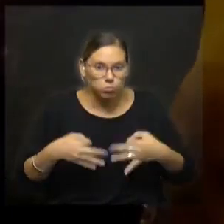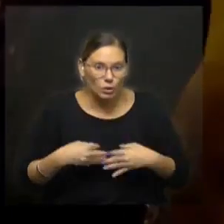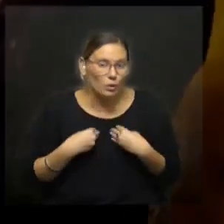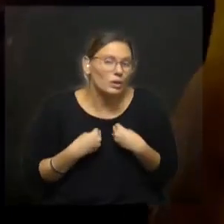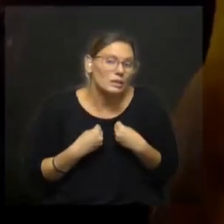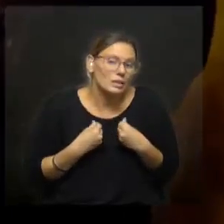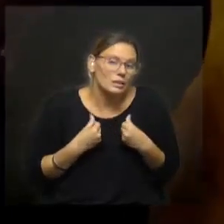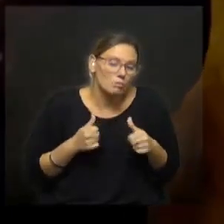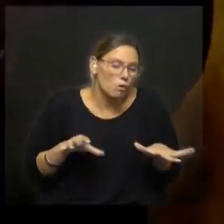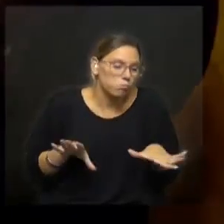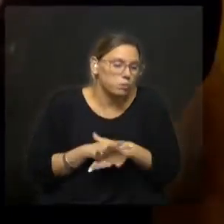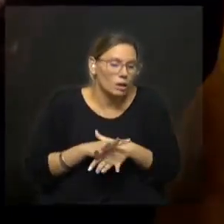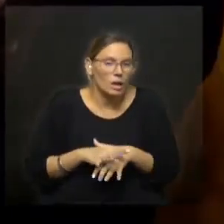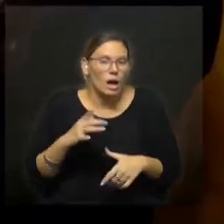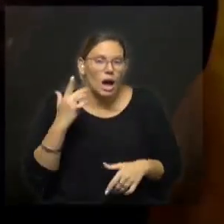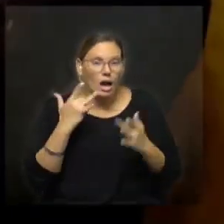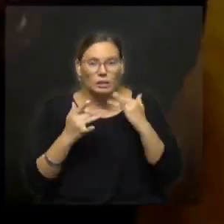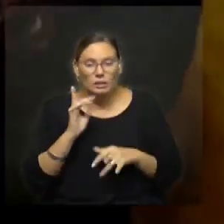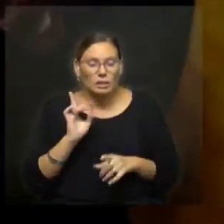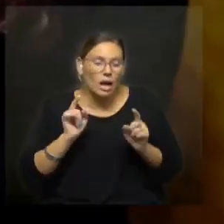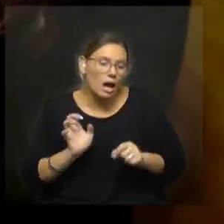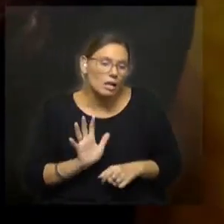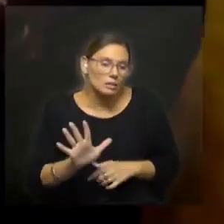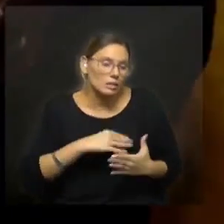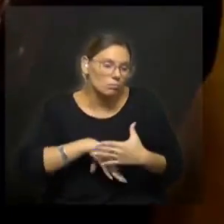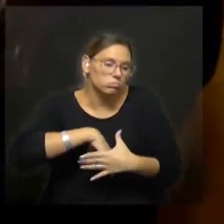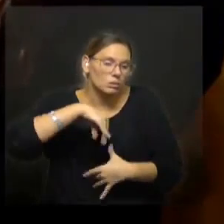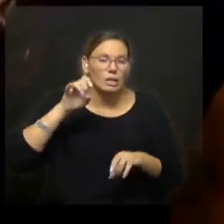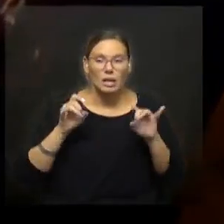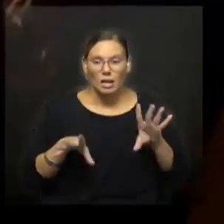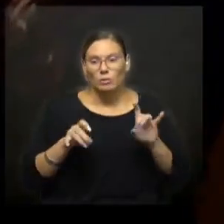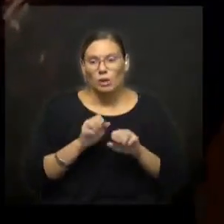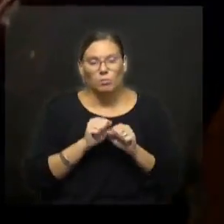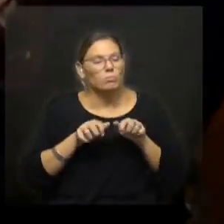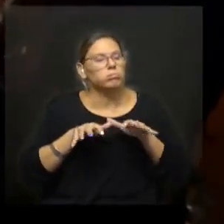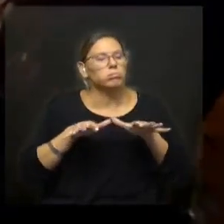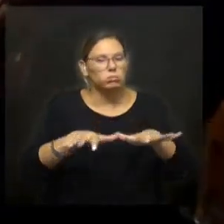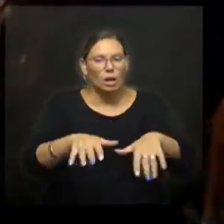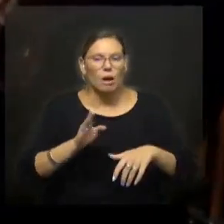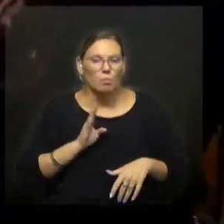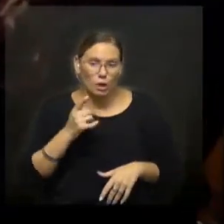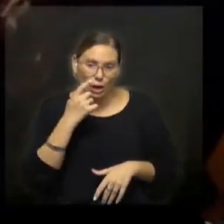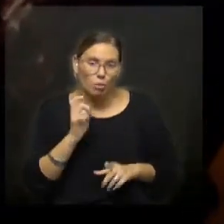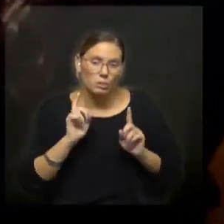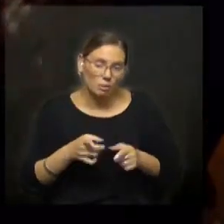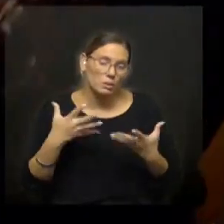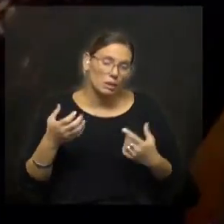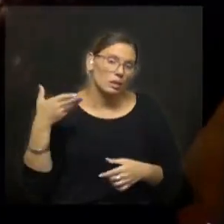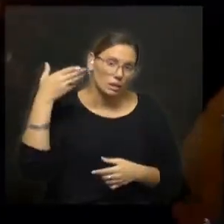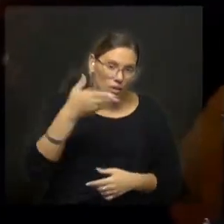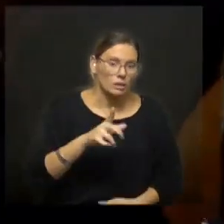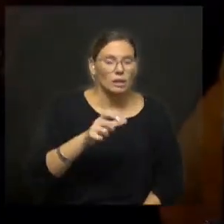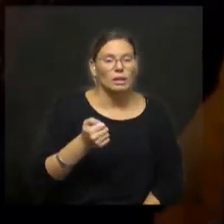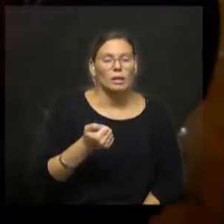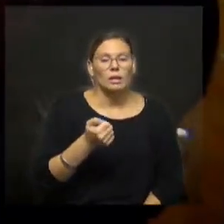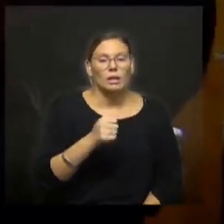sentimos, auténtico y cómo debe ser un artista, es lo que sale del alma, y bueno, esperemos que así también pueda llegar a mujeres y a hombres, a todos los que quieran estar entonces en la Lazaroff el